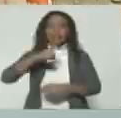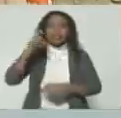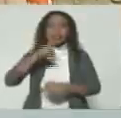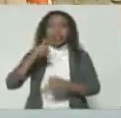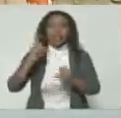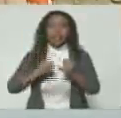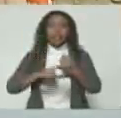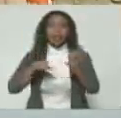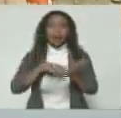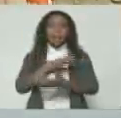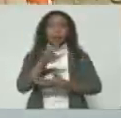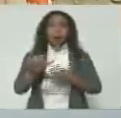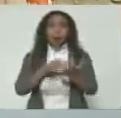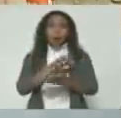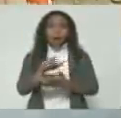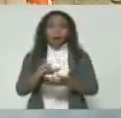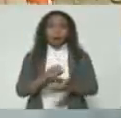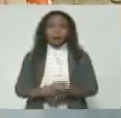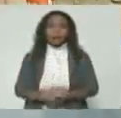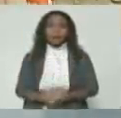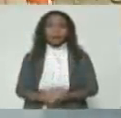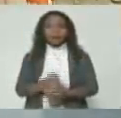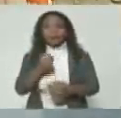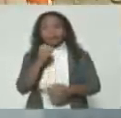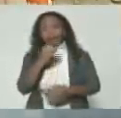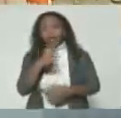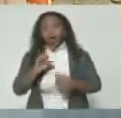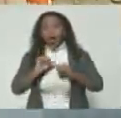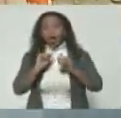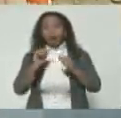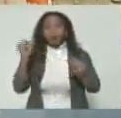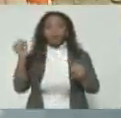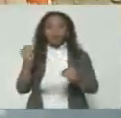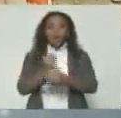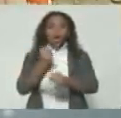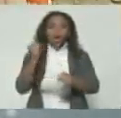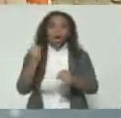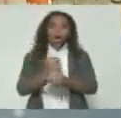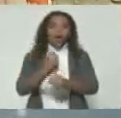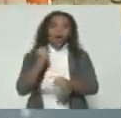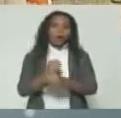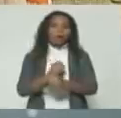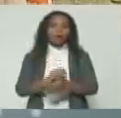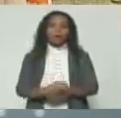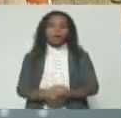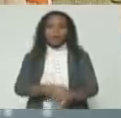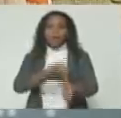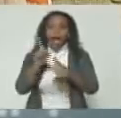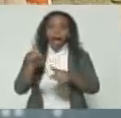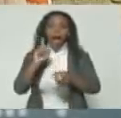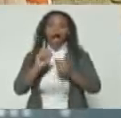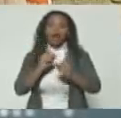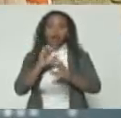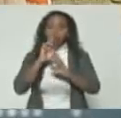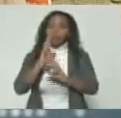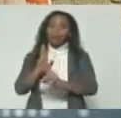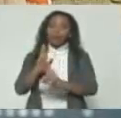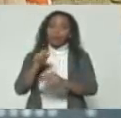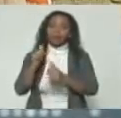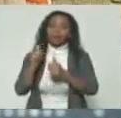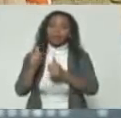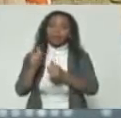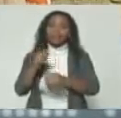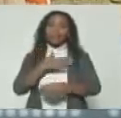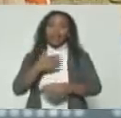de problemas. Bueno, comenzamos a trabajar y ahí hay algunos resultados. Quiero que